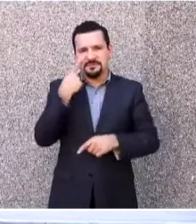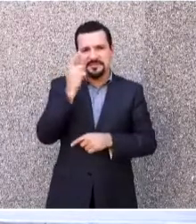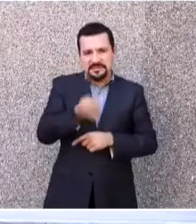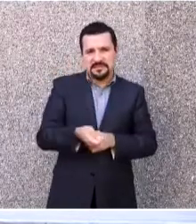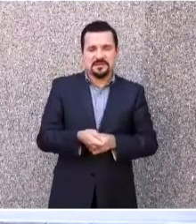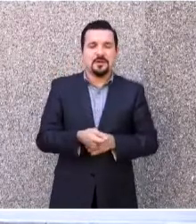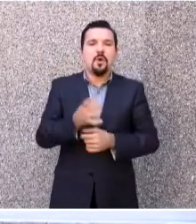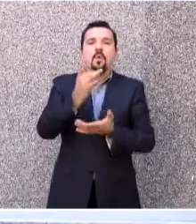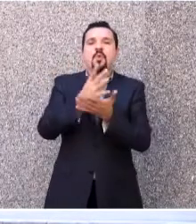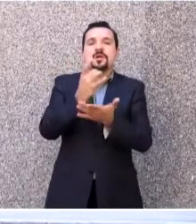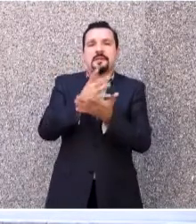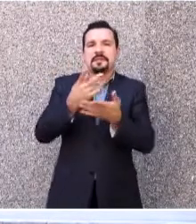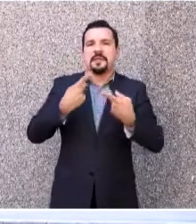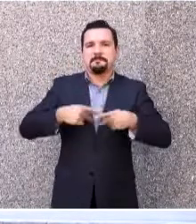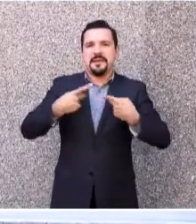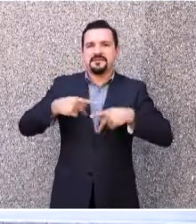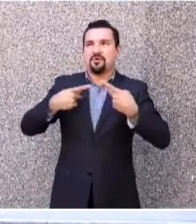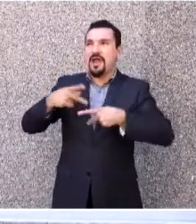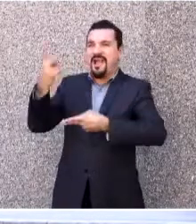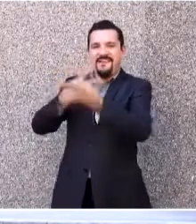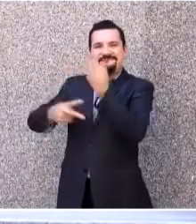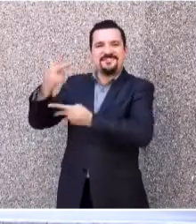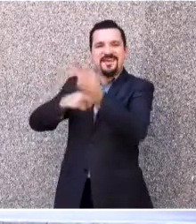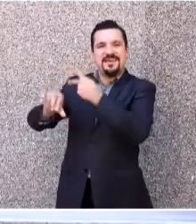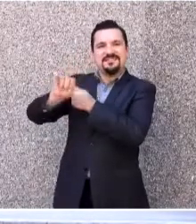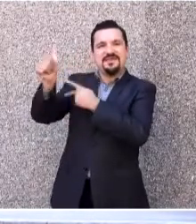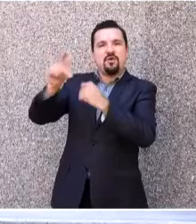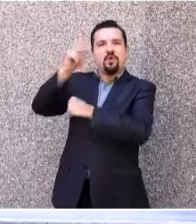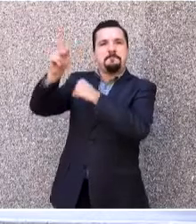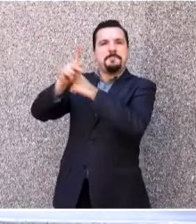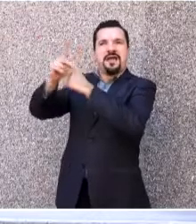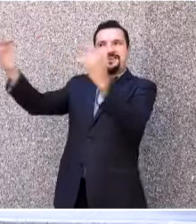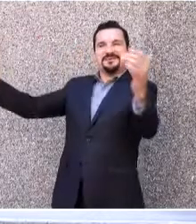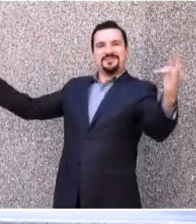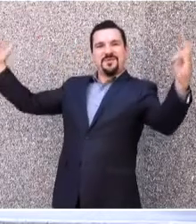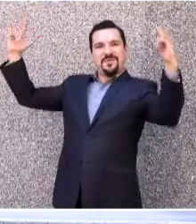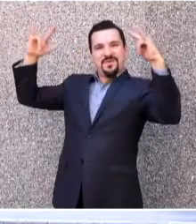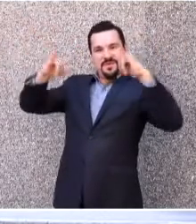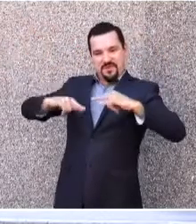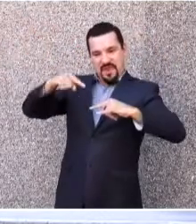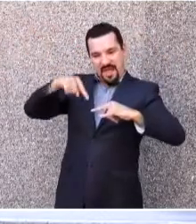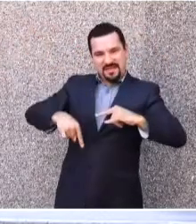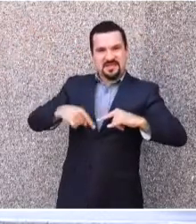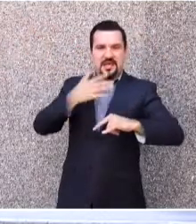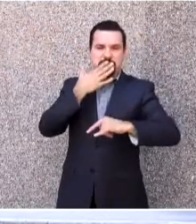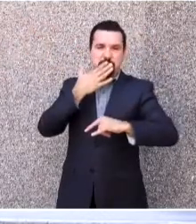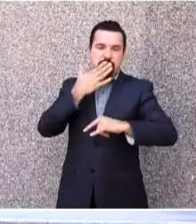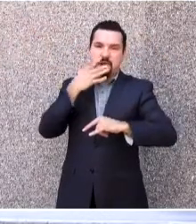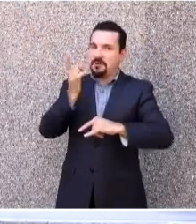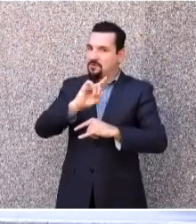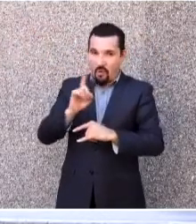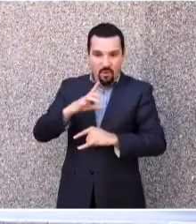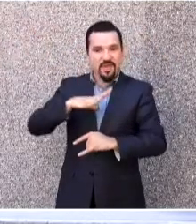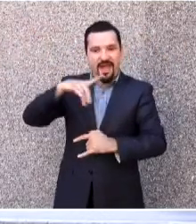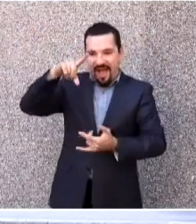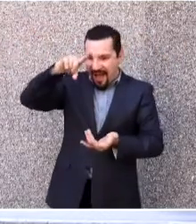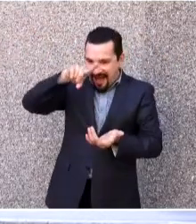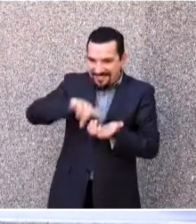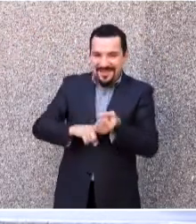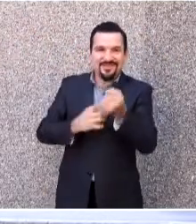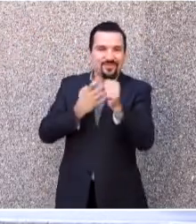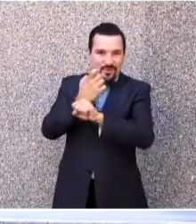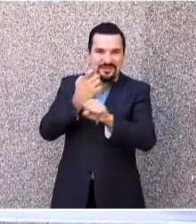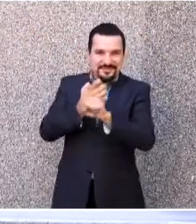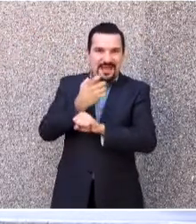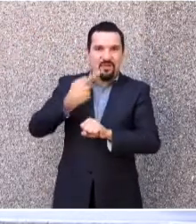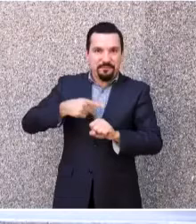no solamente hay casos importados que vienen de otras regiones del mundo, sino que ya